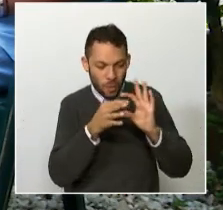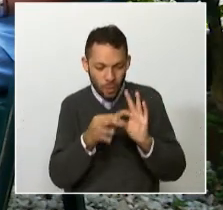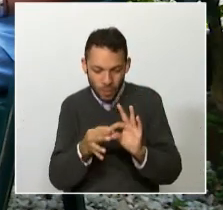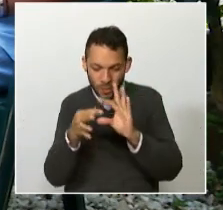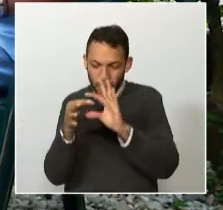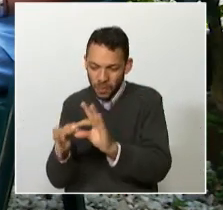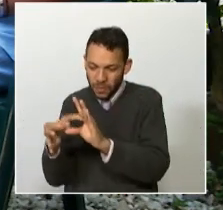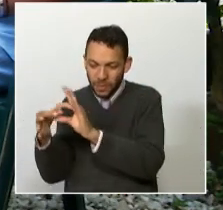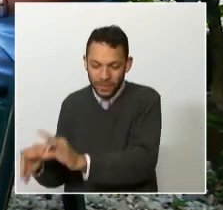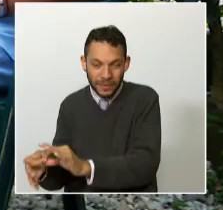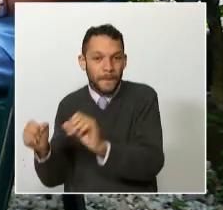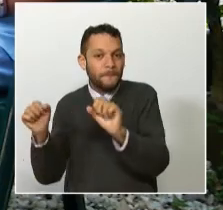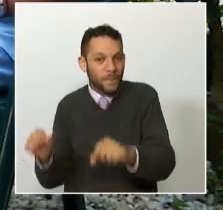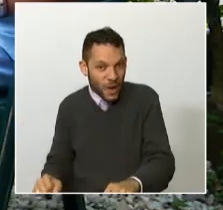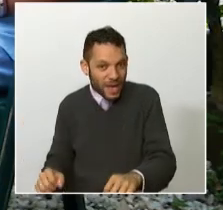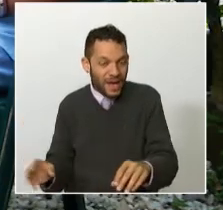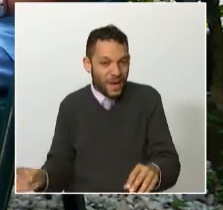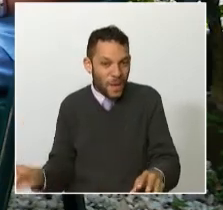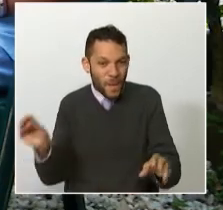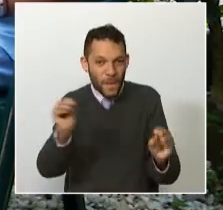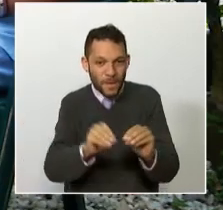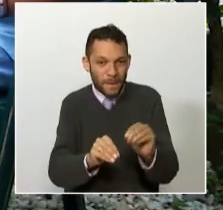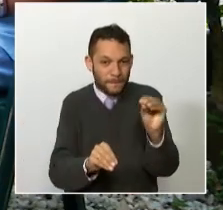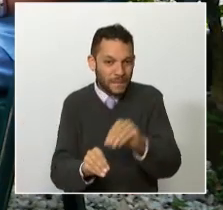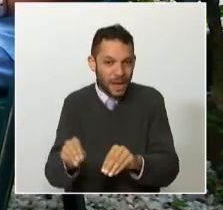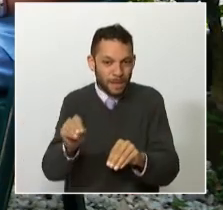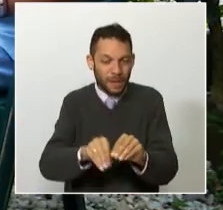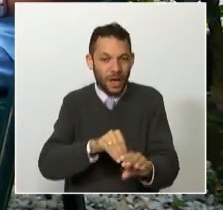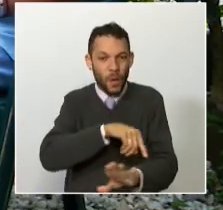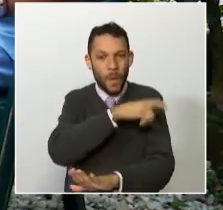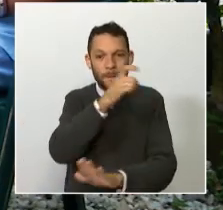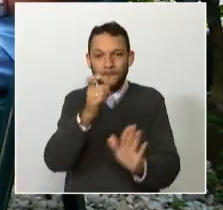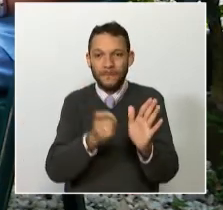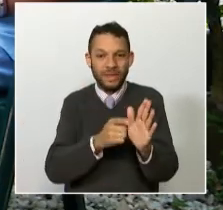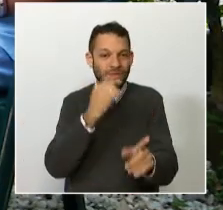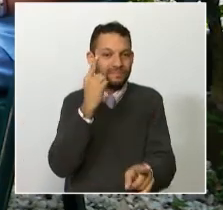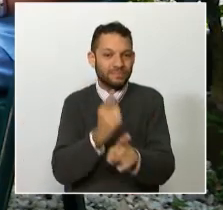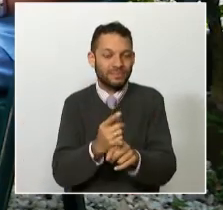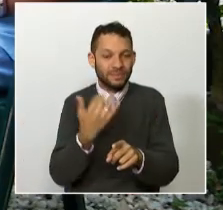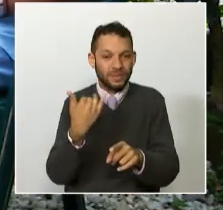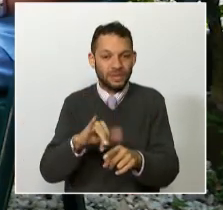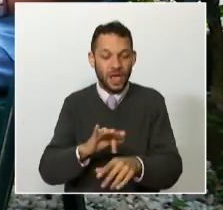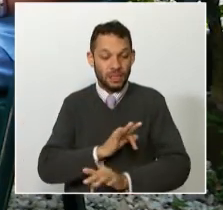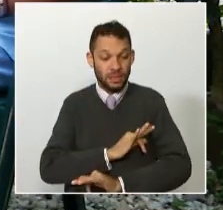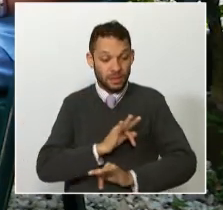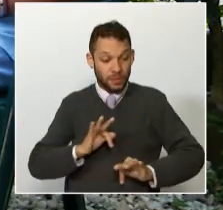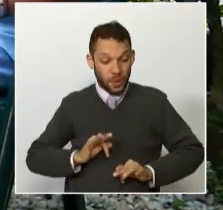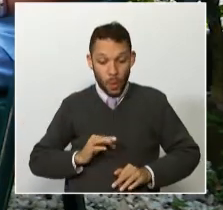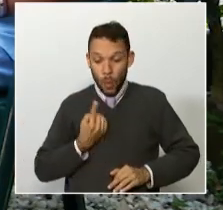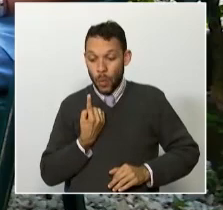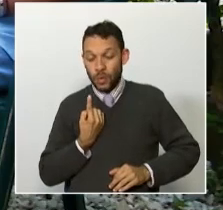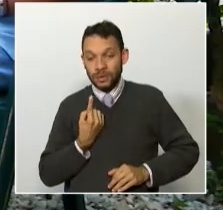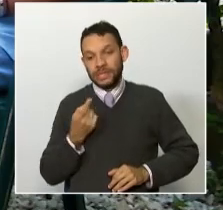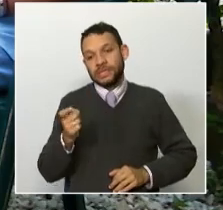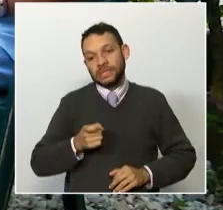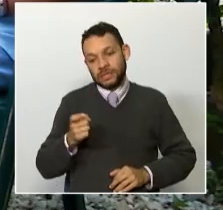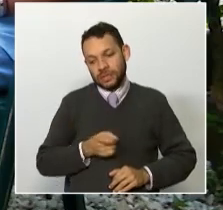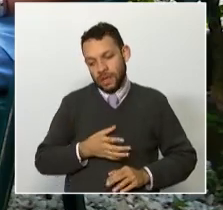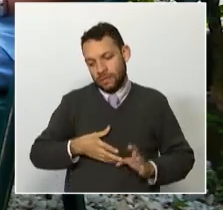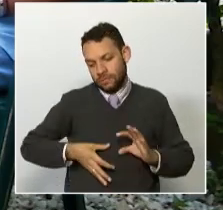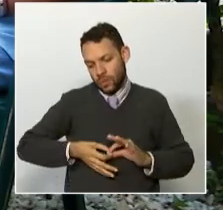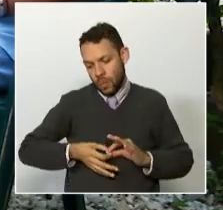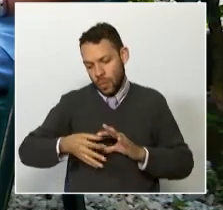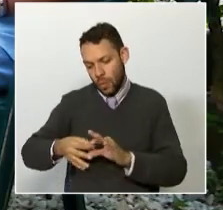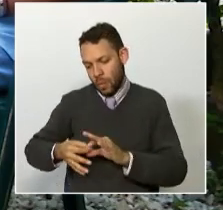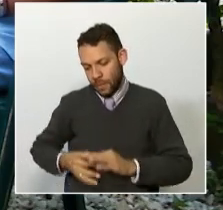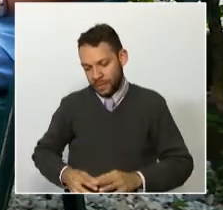ese rompecabezas, como decimos, y no es solamente mi tratamiento, Irma, es mi tratamiento con el tratamiento